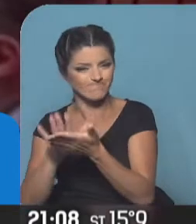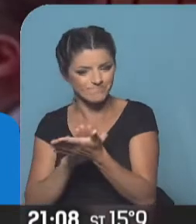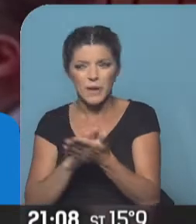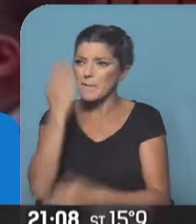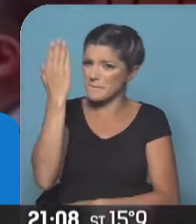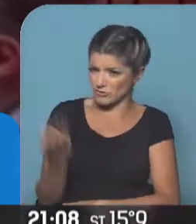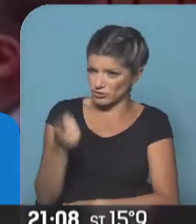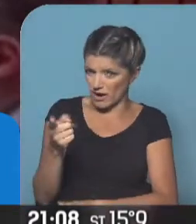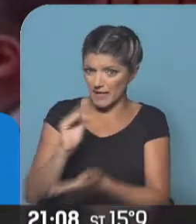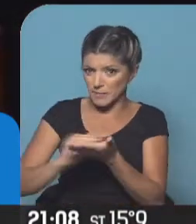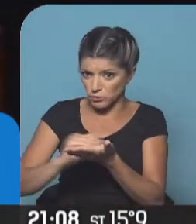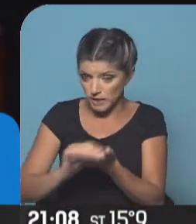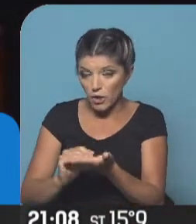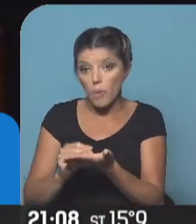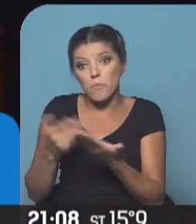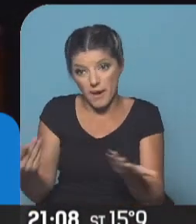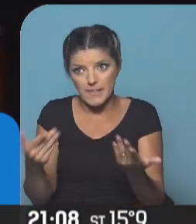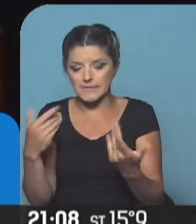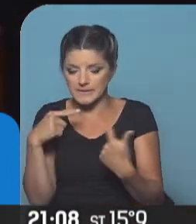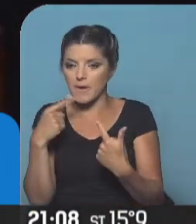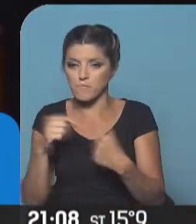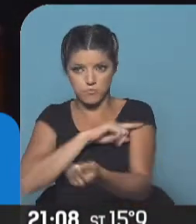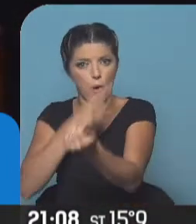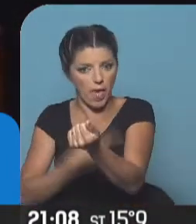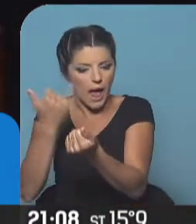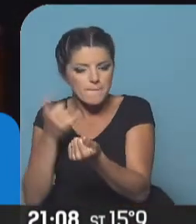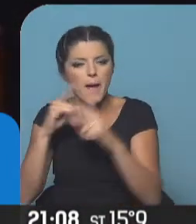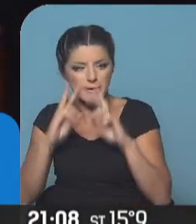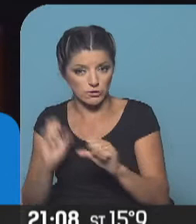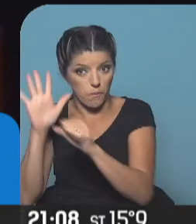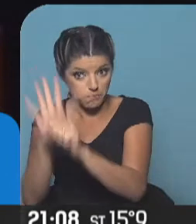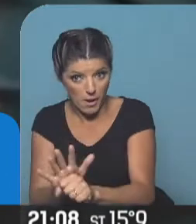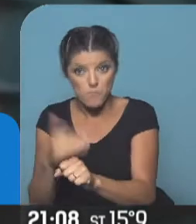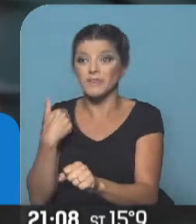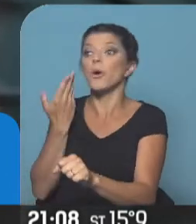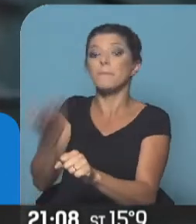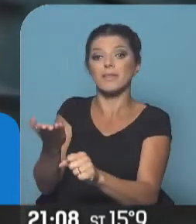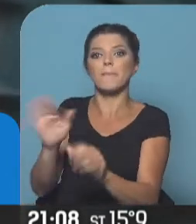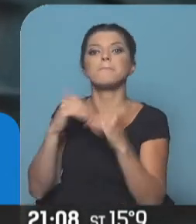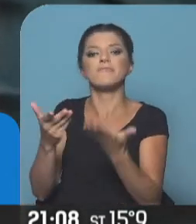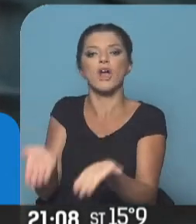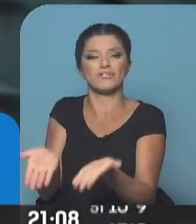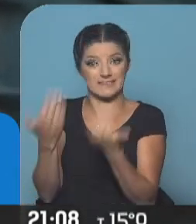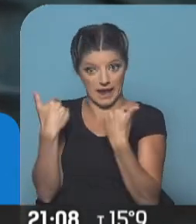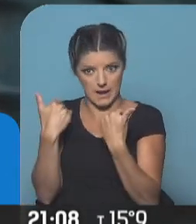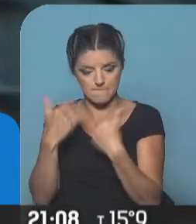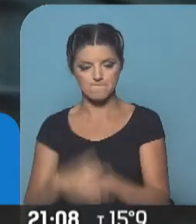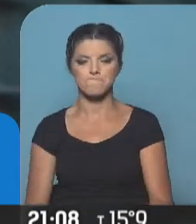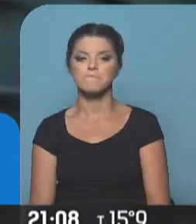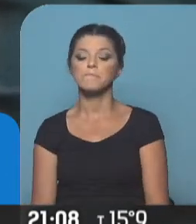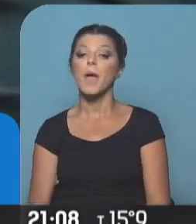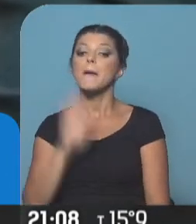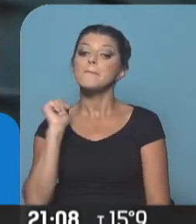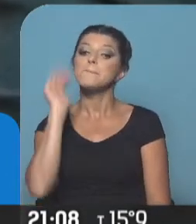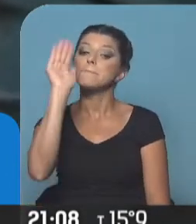diputado influyente y podría entorpecer la investigación. En consecuencia, el martes próximo, la Cámara de Diputados